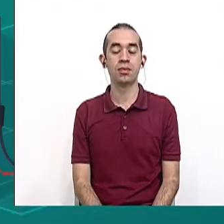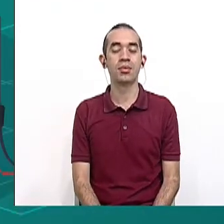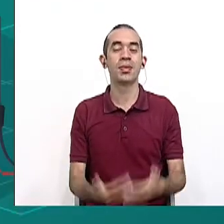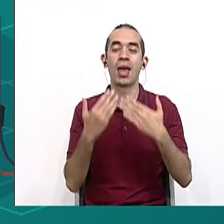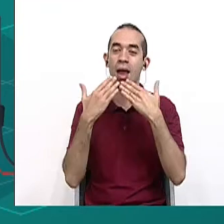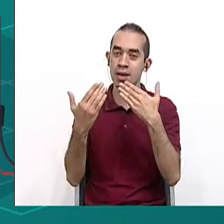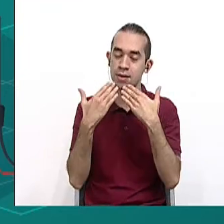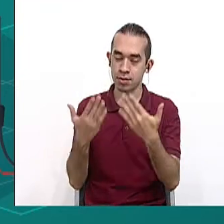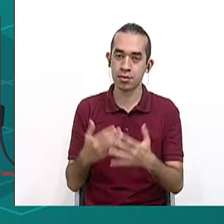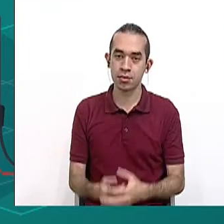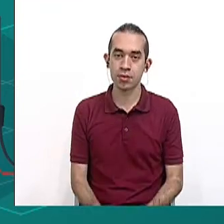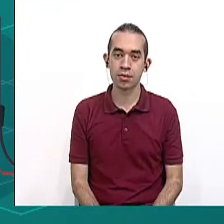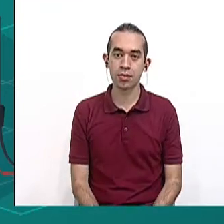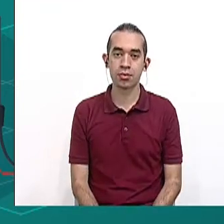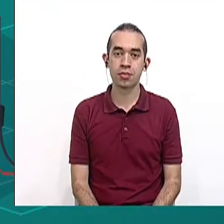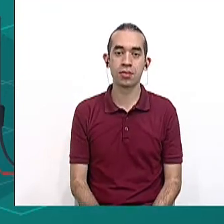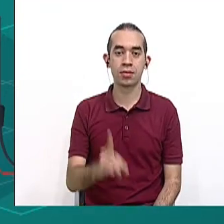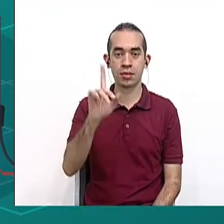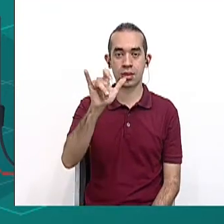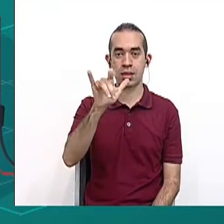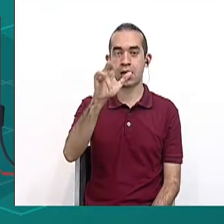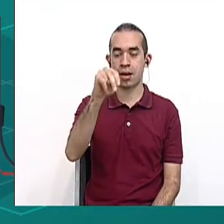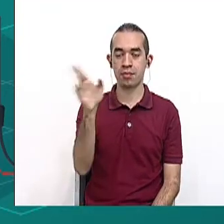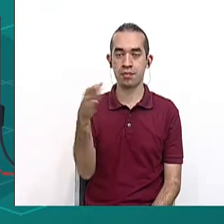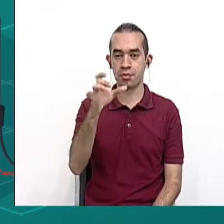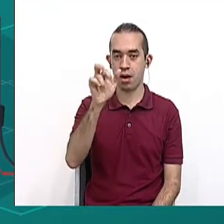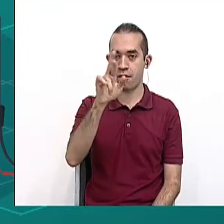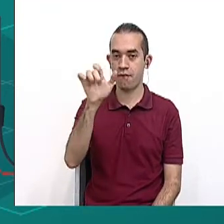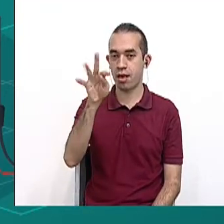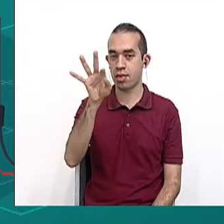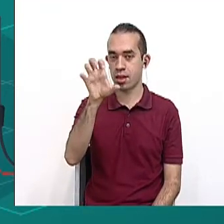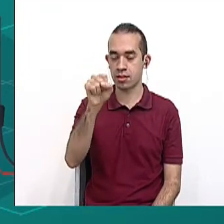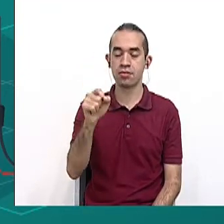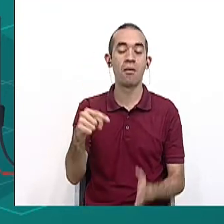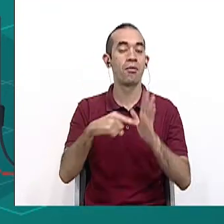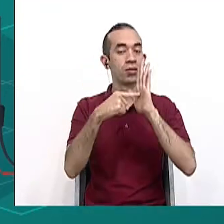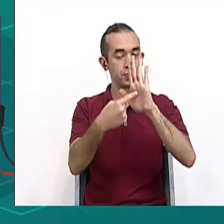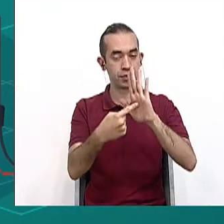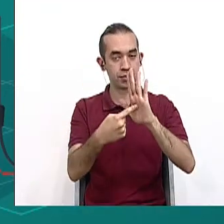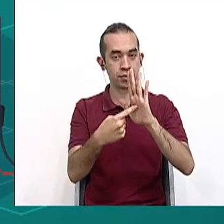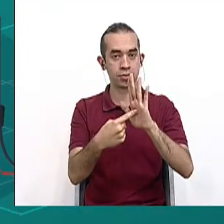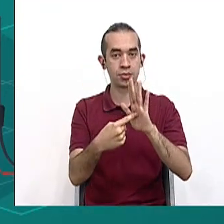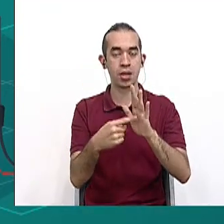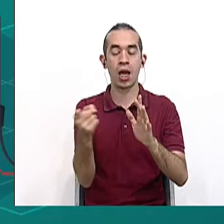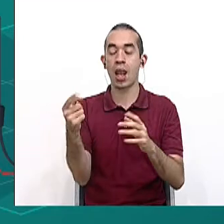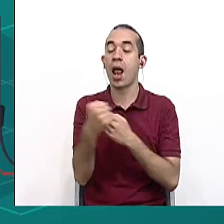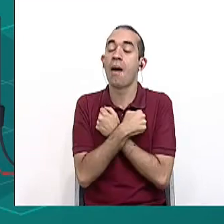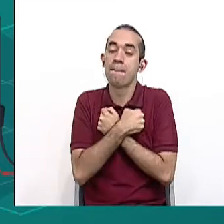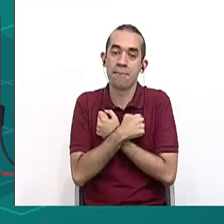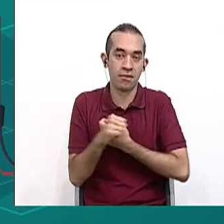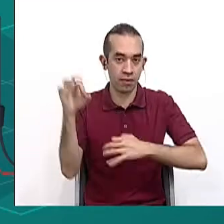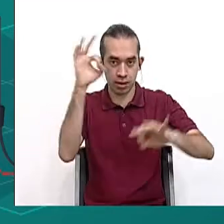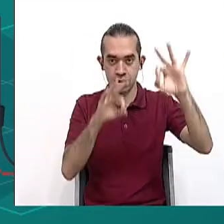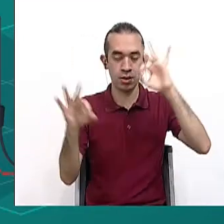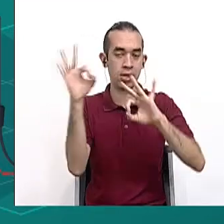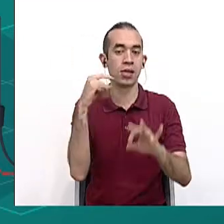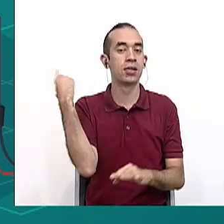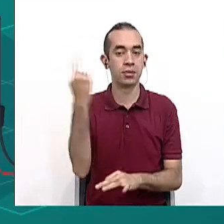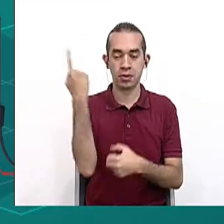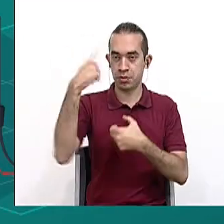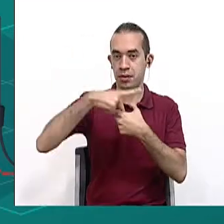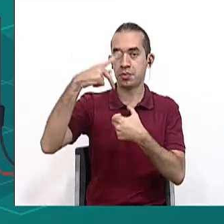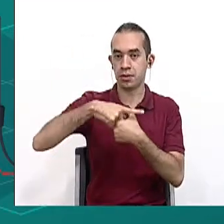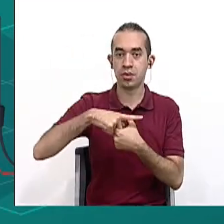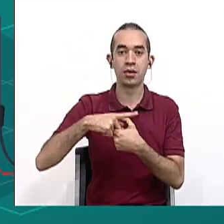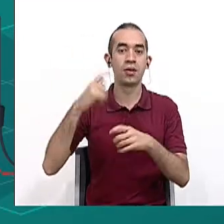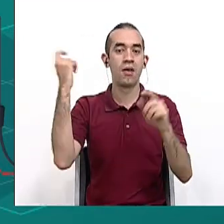Muchas gracias a Dylan Barrantes por realizarnos esta demostración, porque es un amante de la física, siempre ha participado